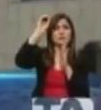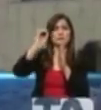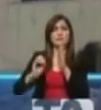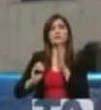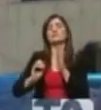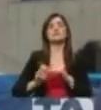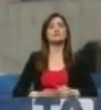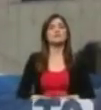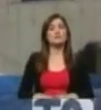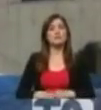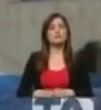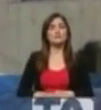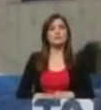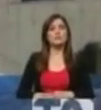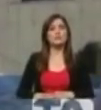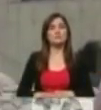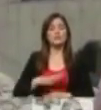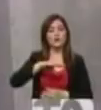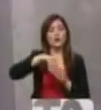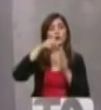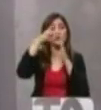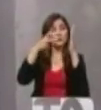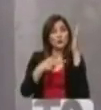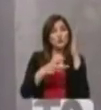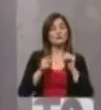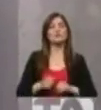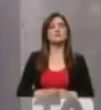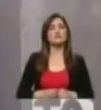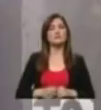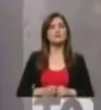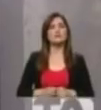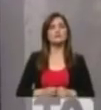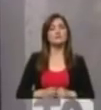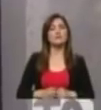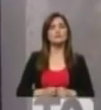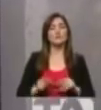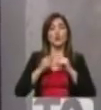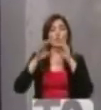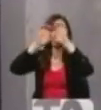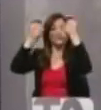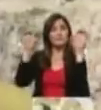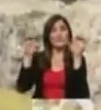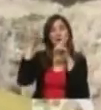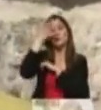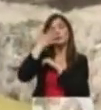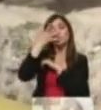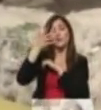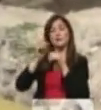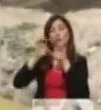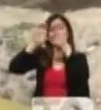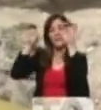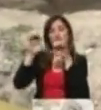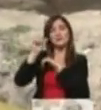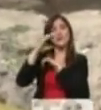como avance físico. Está dentro de lo programado. El consorcio AB Esmeraldas, del cual la empresa Acciona de España es